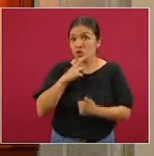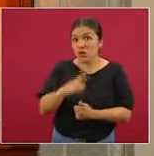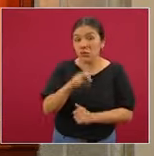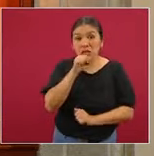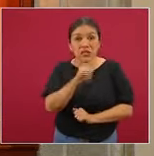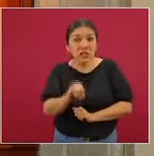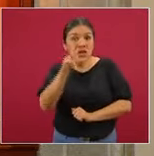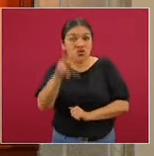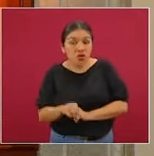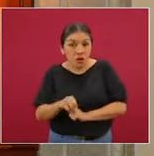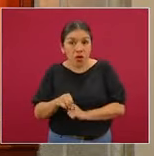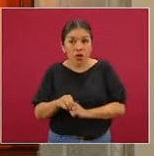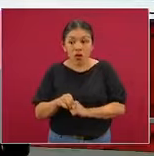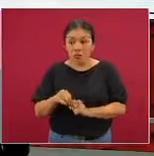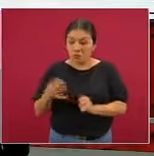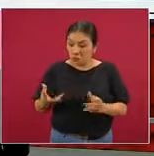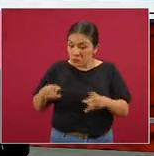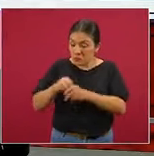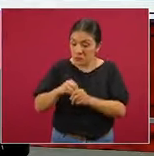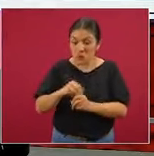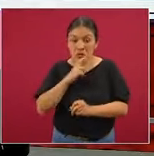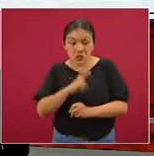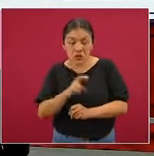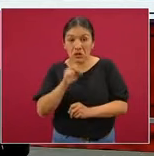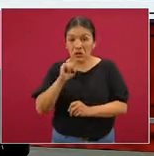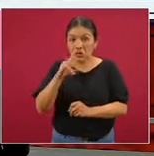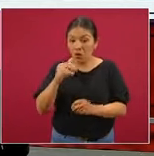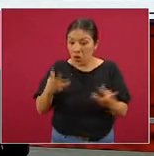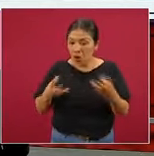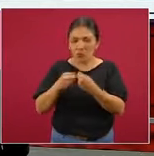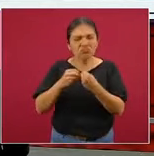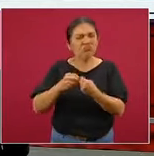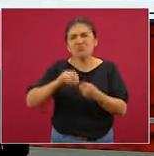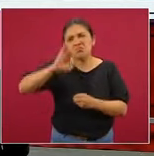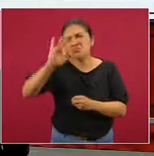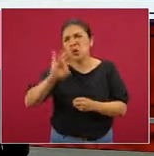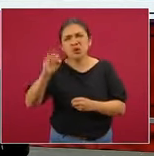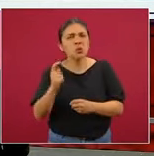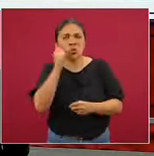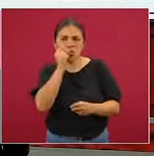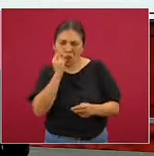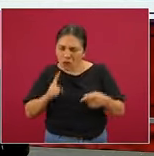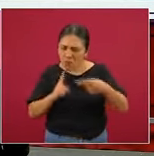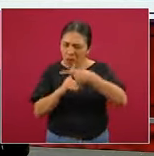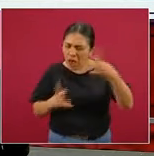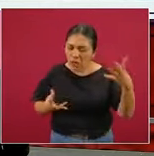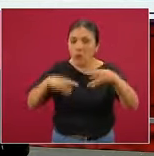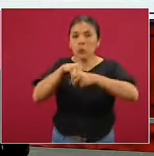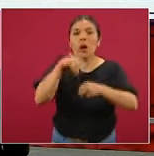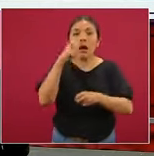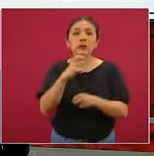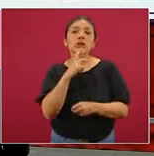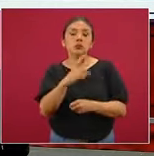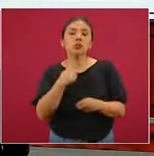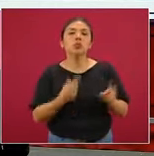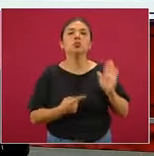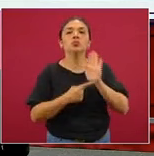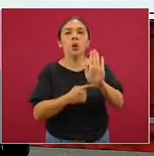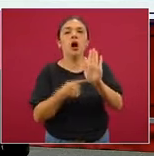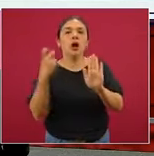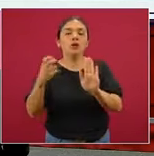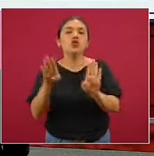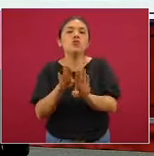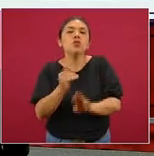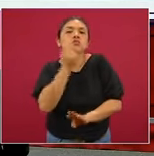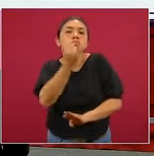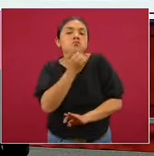muestra, pueda esta o no dar un resultado, le aplicamos porcentaje de positividad y a ese resultado lo sumamos a